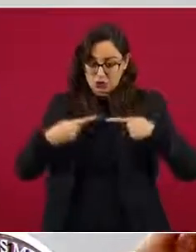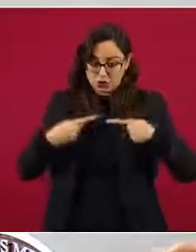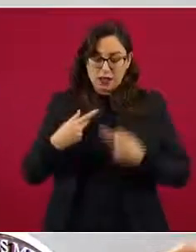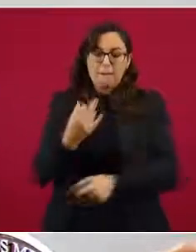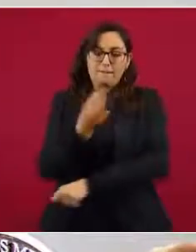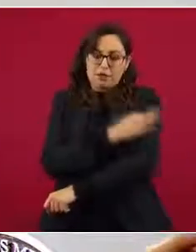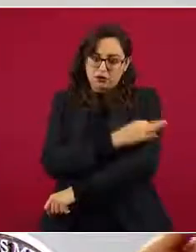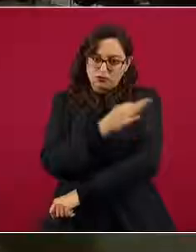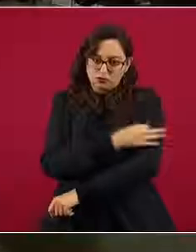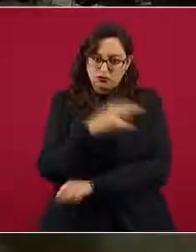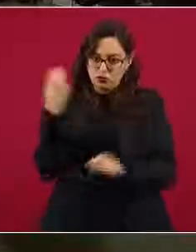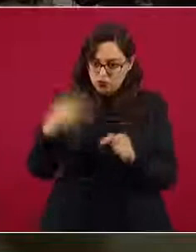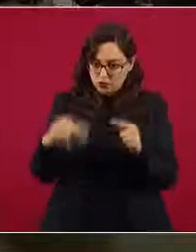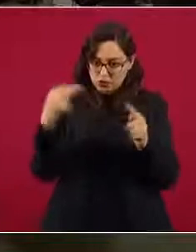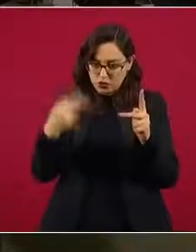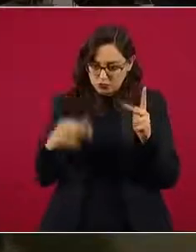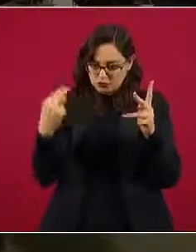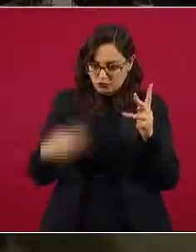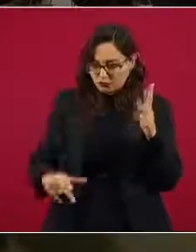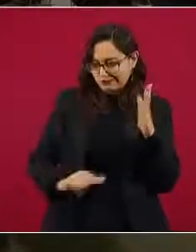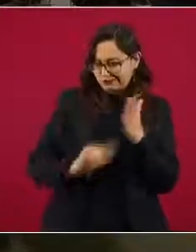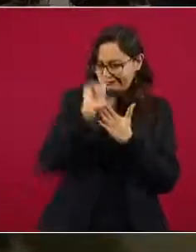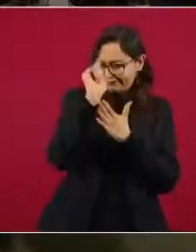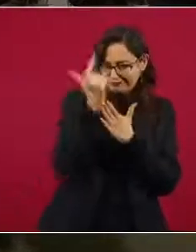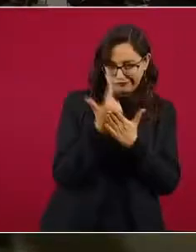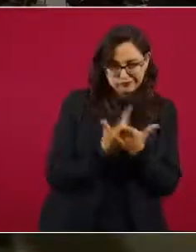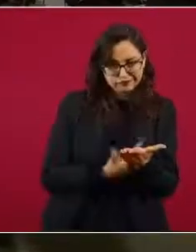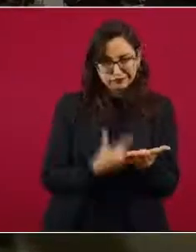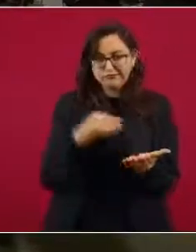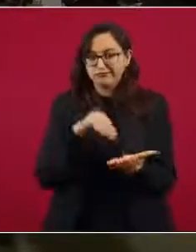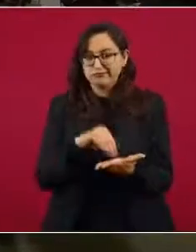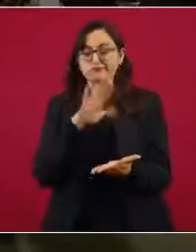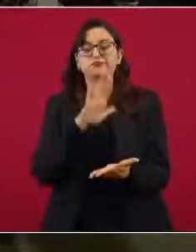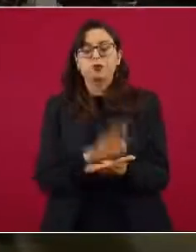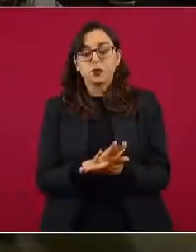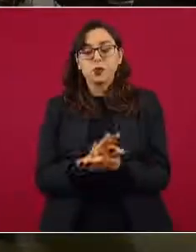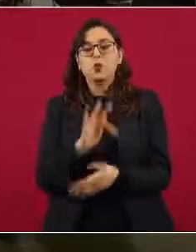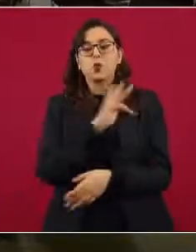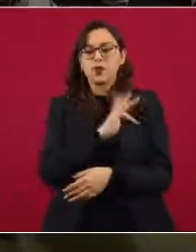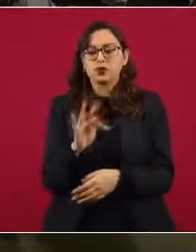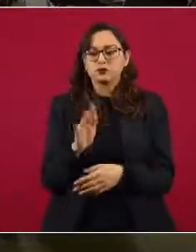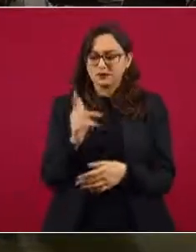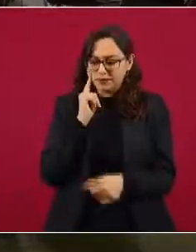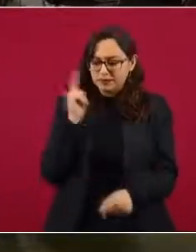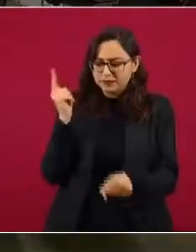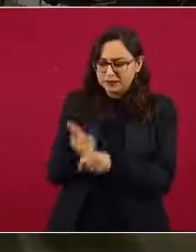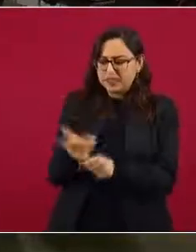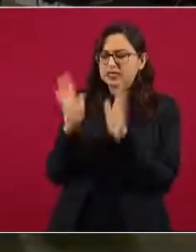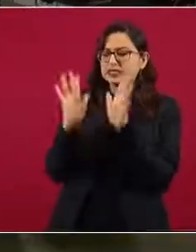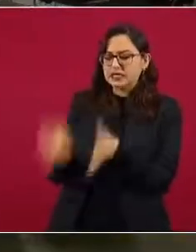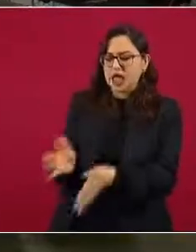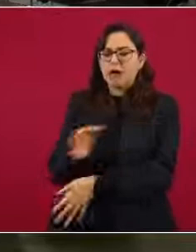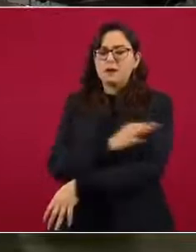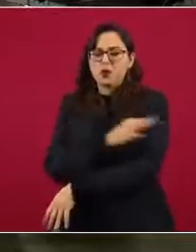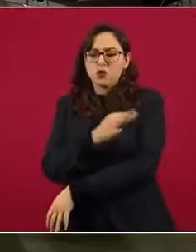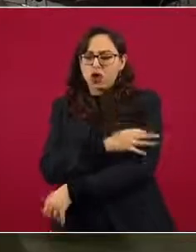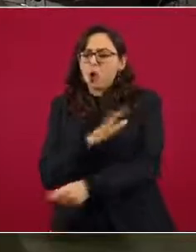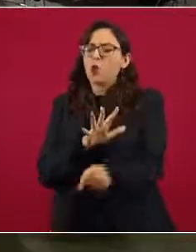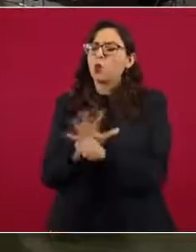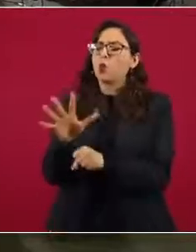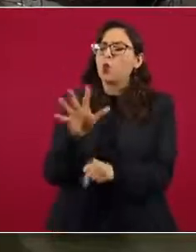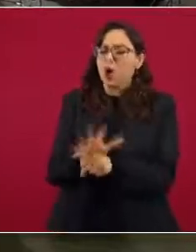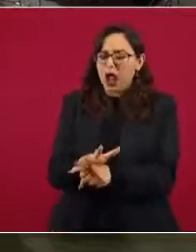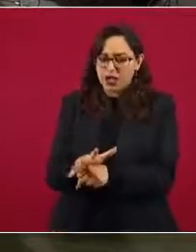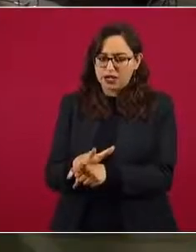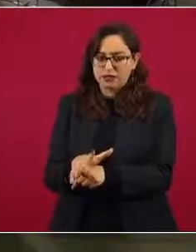serán vacunados. Y esto lo que nos permite es identificar quién ya fue vacunado y de qué vacuna. Esto se